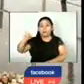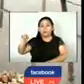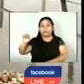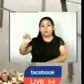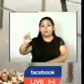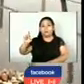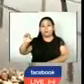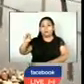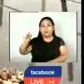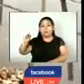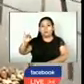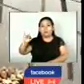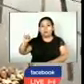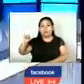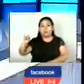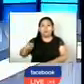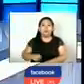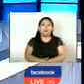Sánchez